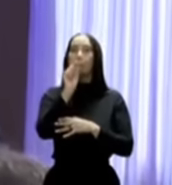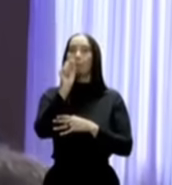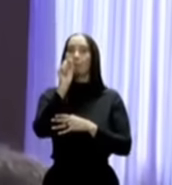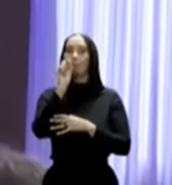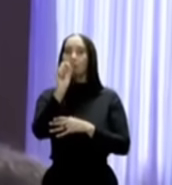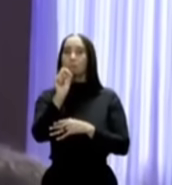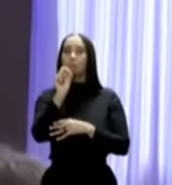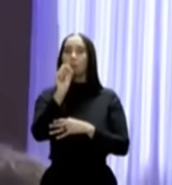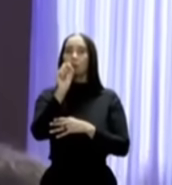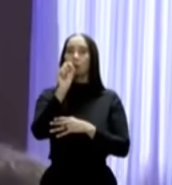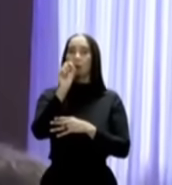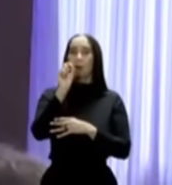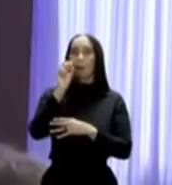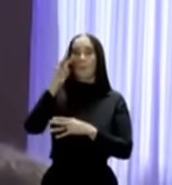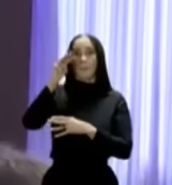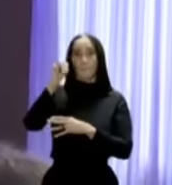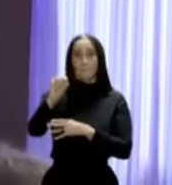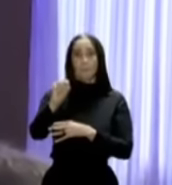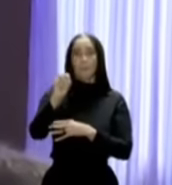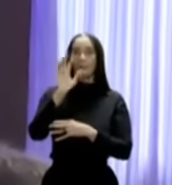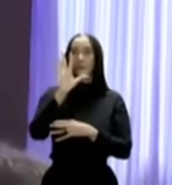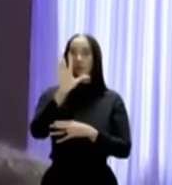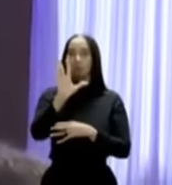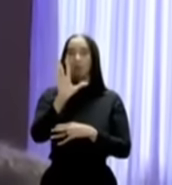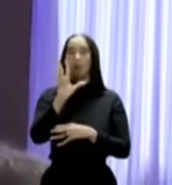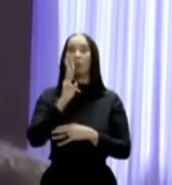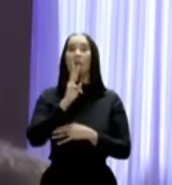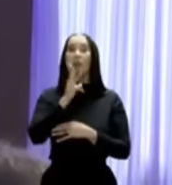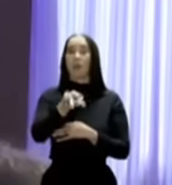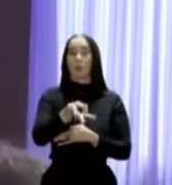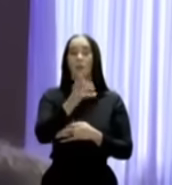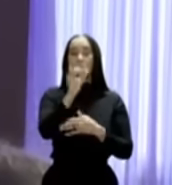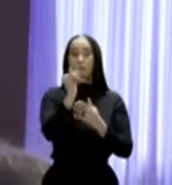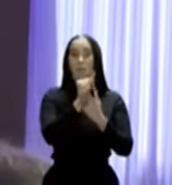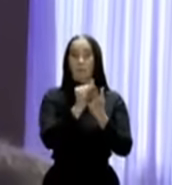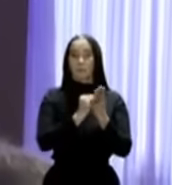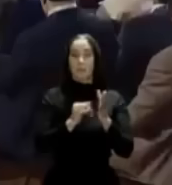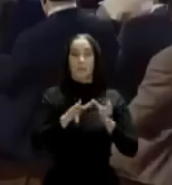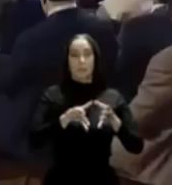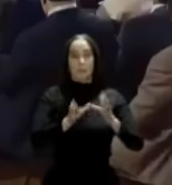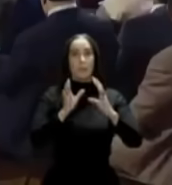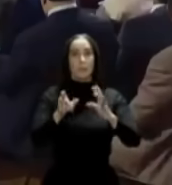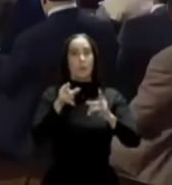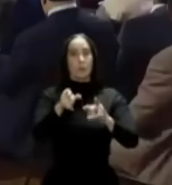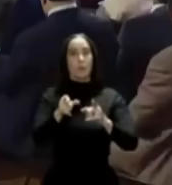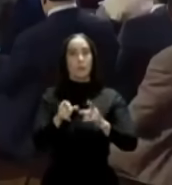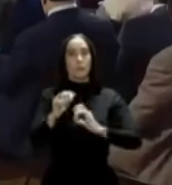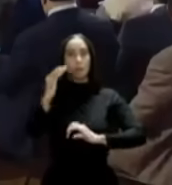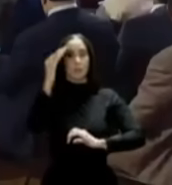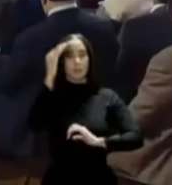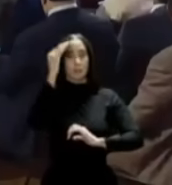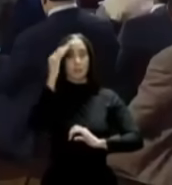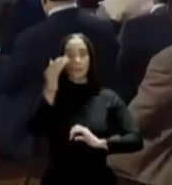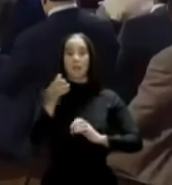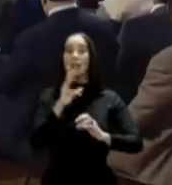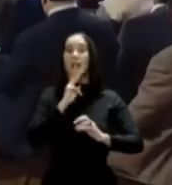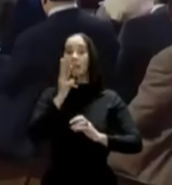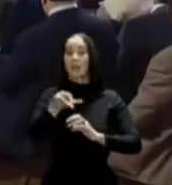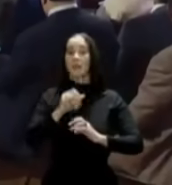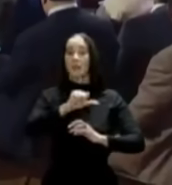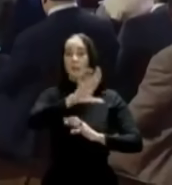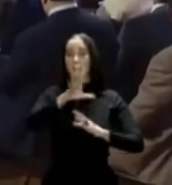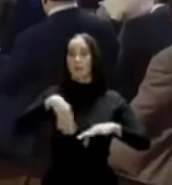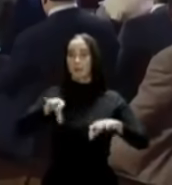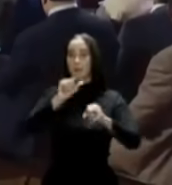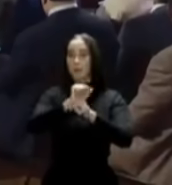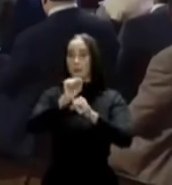cúbicos de agua, que es para cual está diseñado, y con eso garantizamos el agua para nuestro